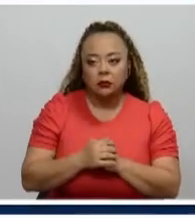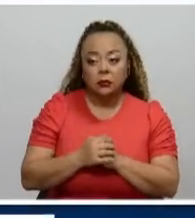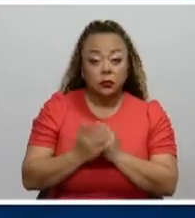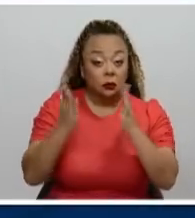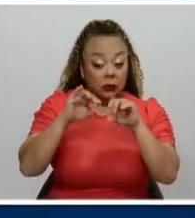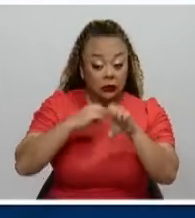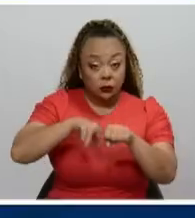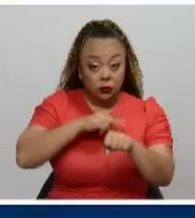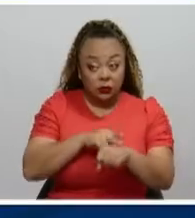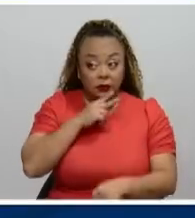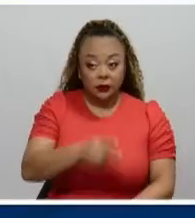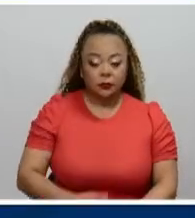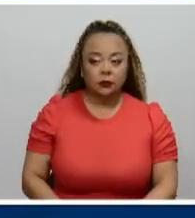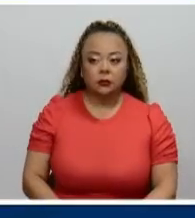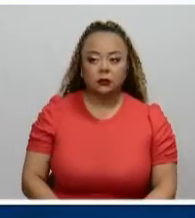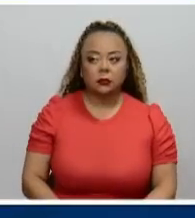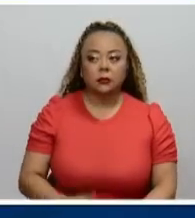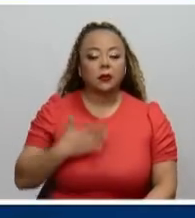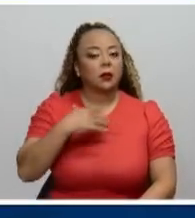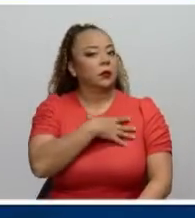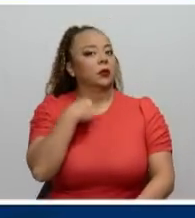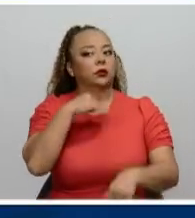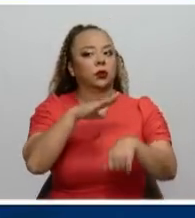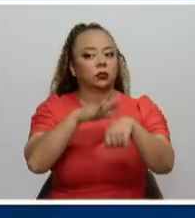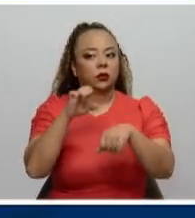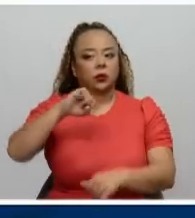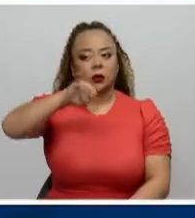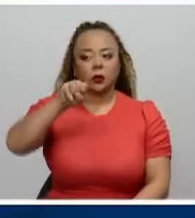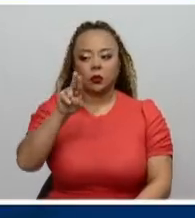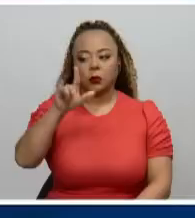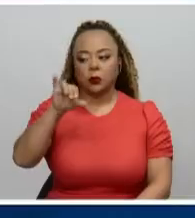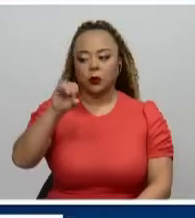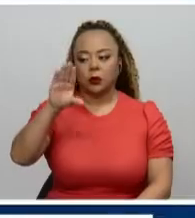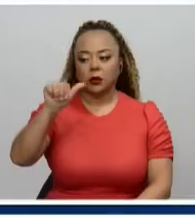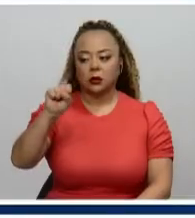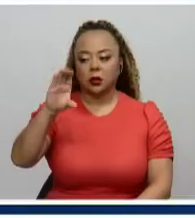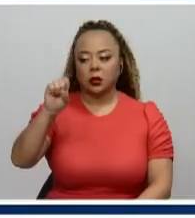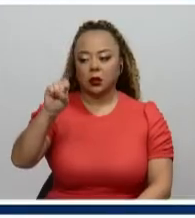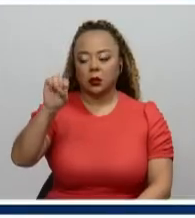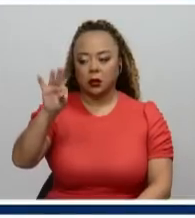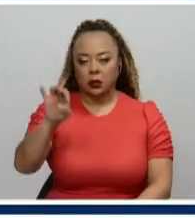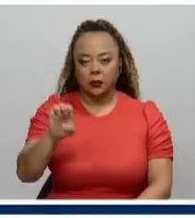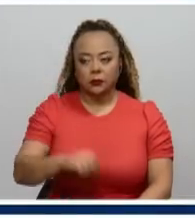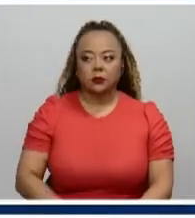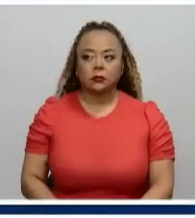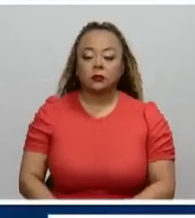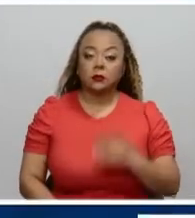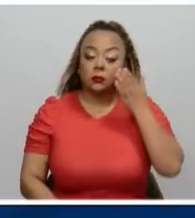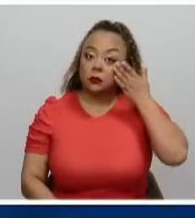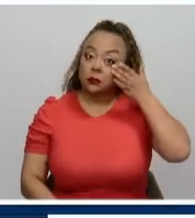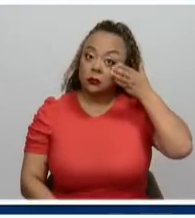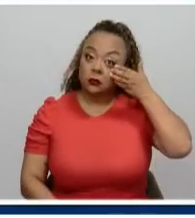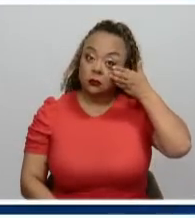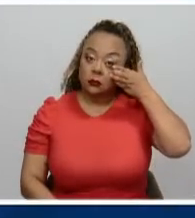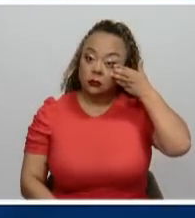no está en selección de verdad me agrada la convocatoria Julio cascante que ya aquí habíamos dicho que lo iban a llamar y lo que sí me dejó